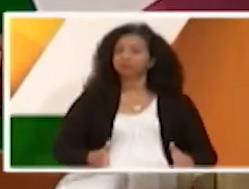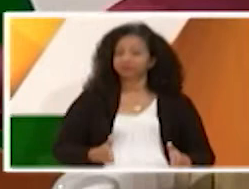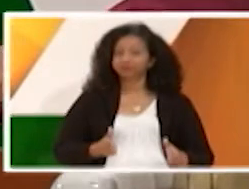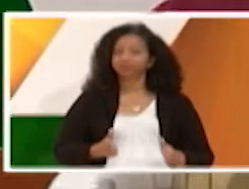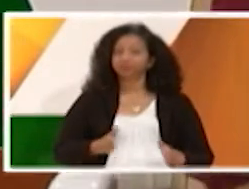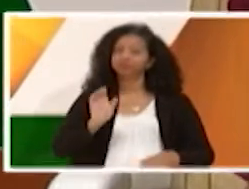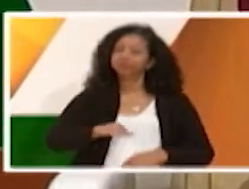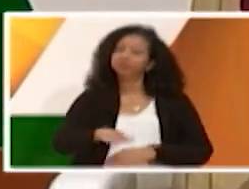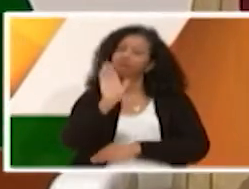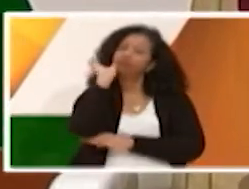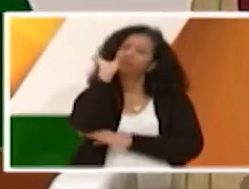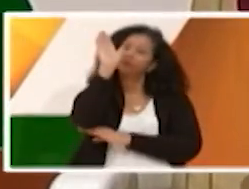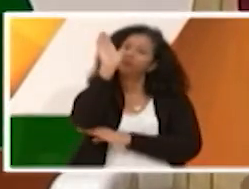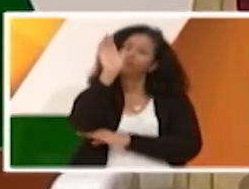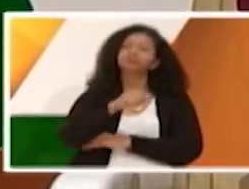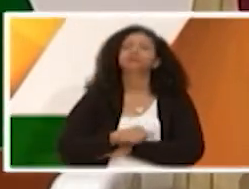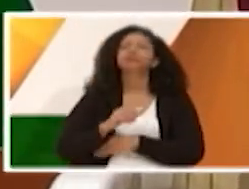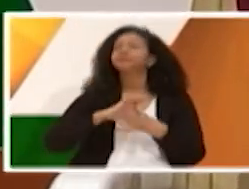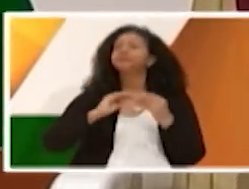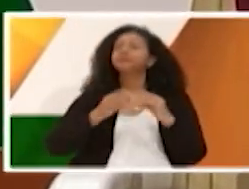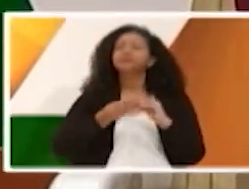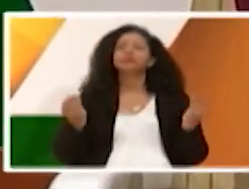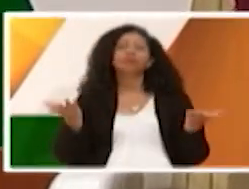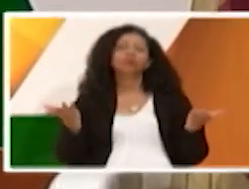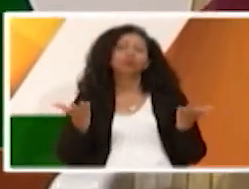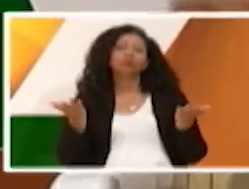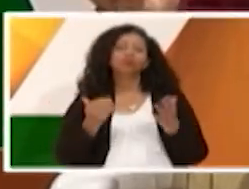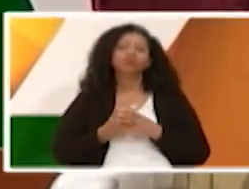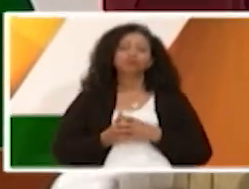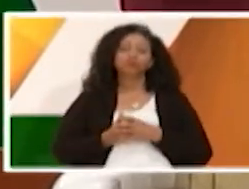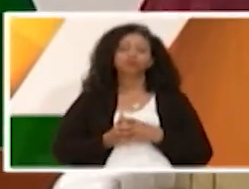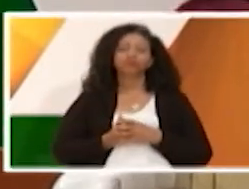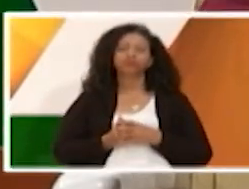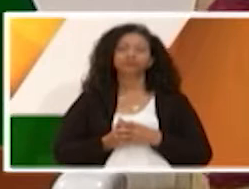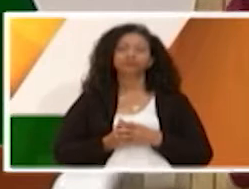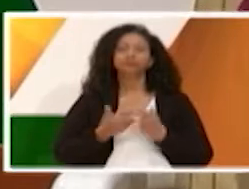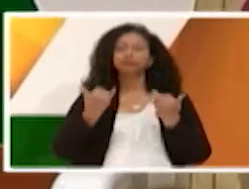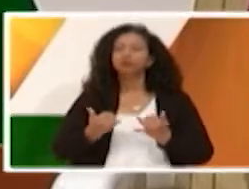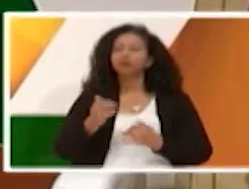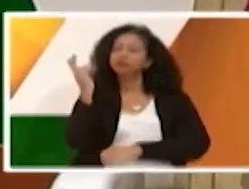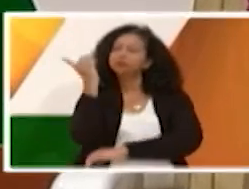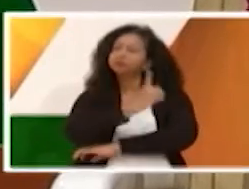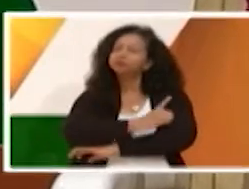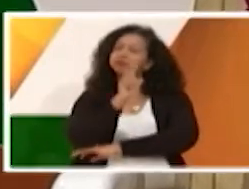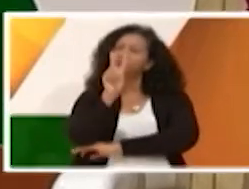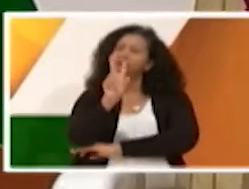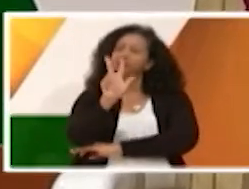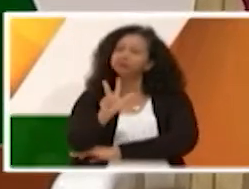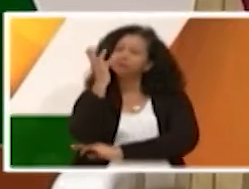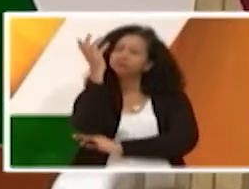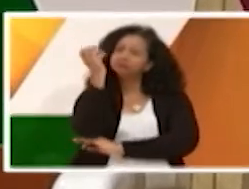del básquetbol. Así Cuéntanos, es. Rafael, a propósito de este 23